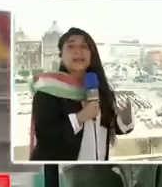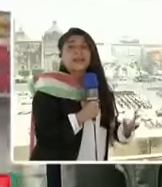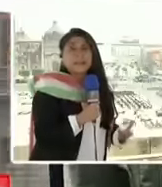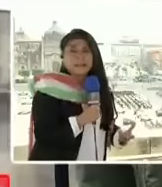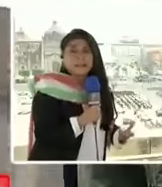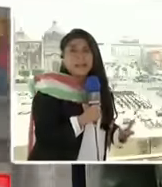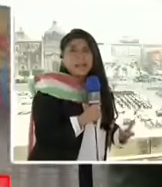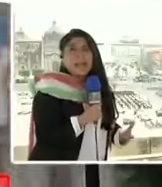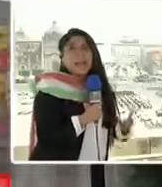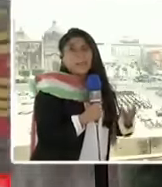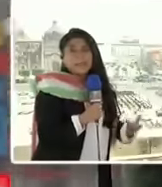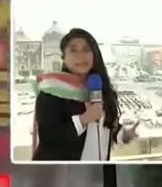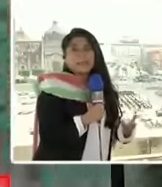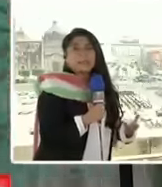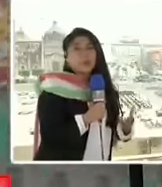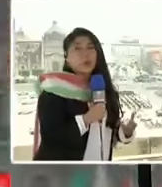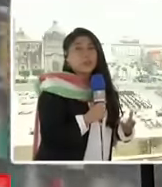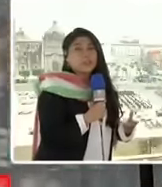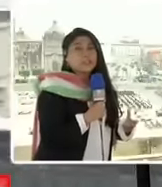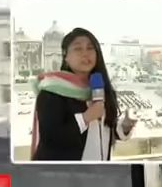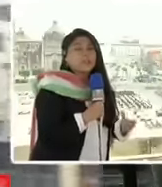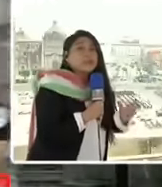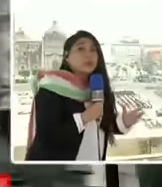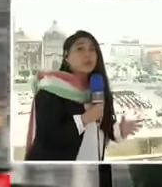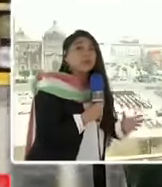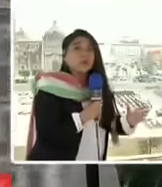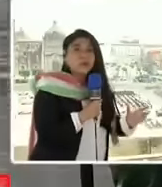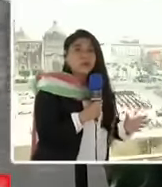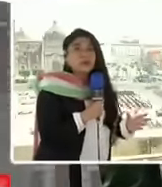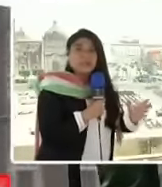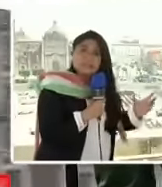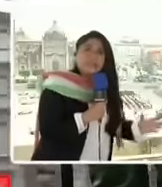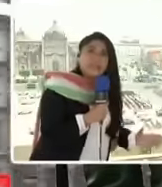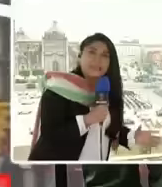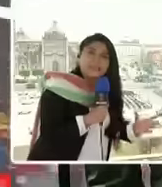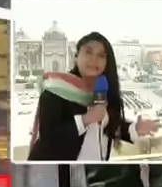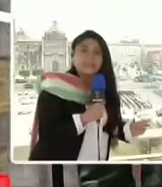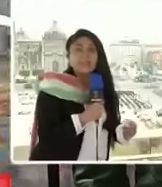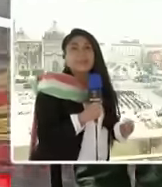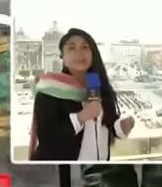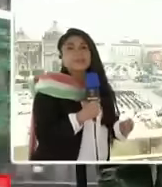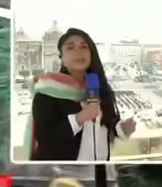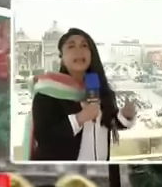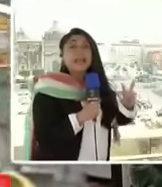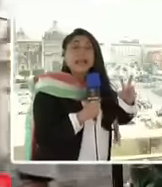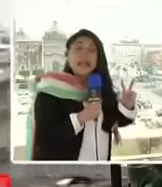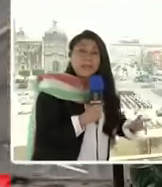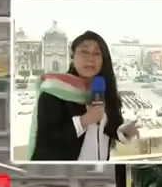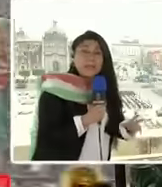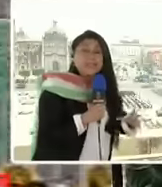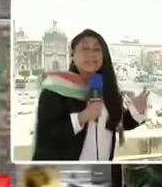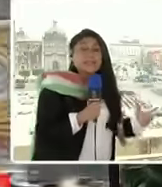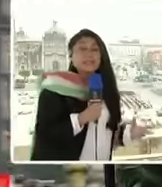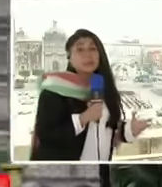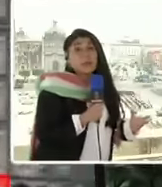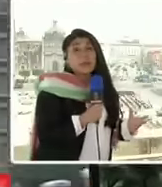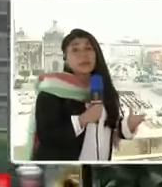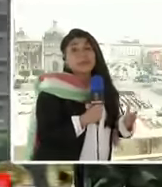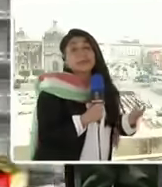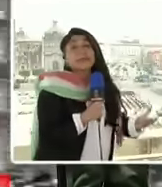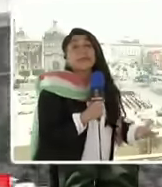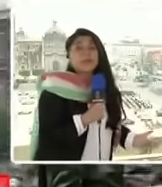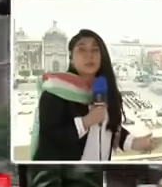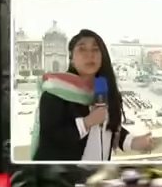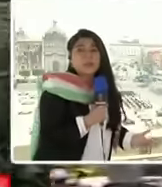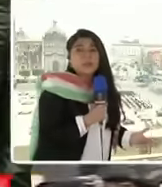personal para atender a pacientes con COVID-19. Incluso vimos desfilar, si así se puede decir, camillas encapsuladas